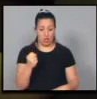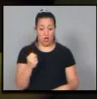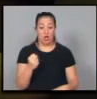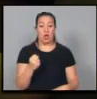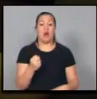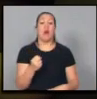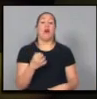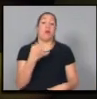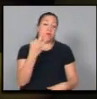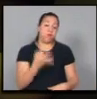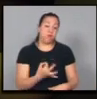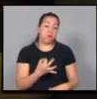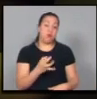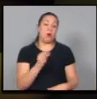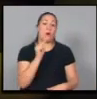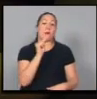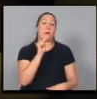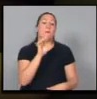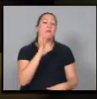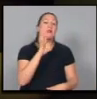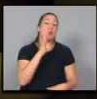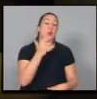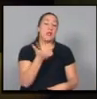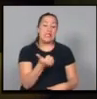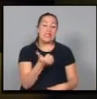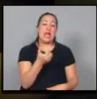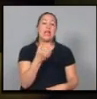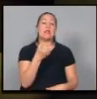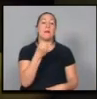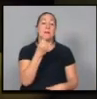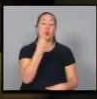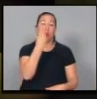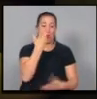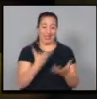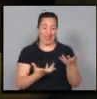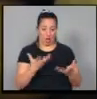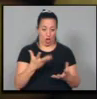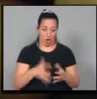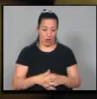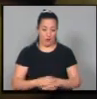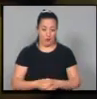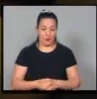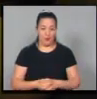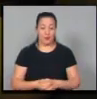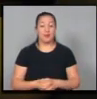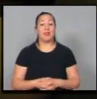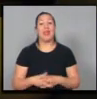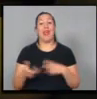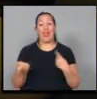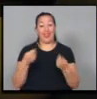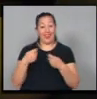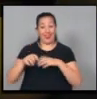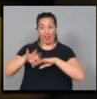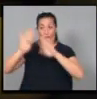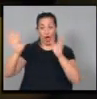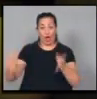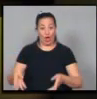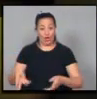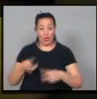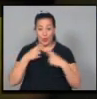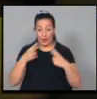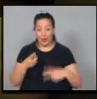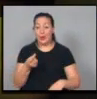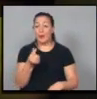decir, poco más de 56 pesos el kilo. En la verdulería, el